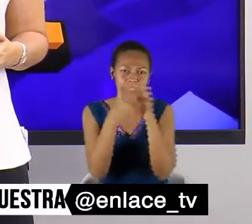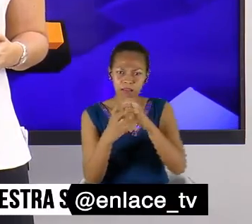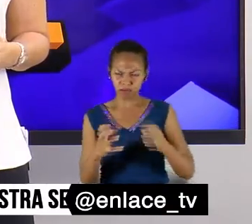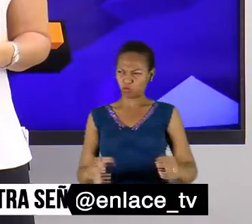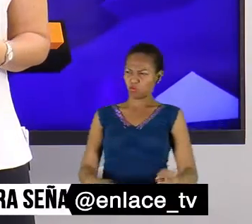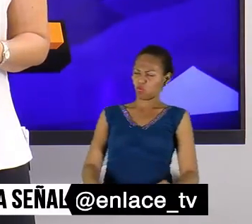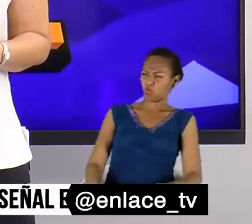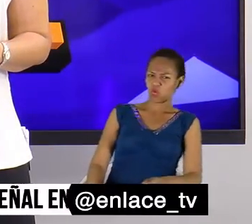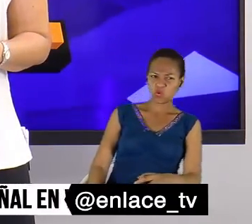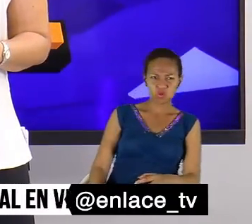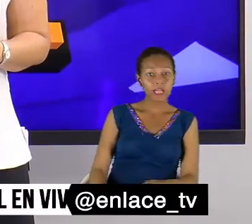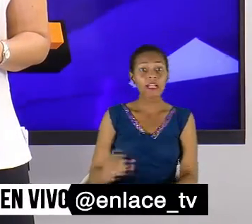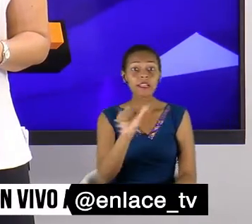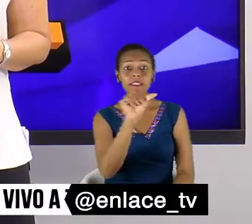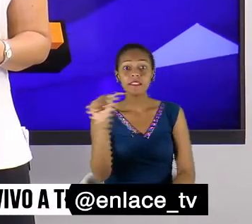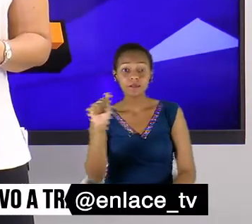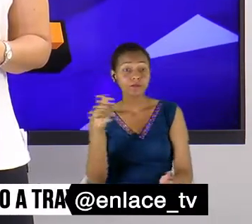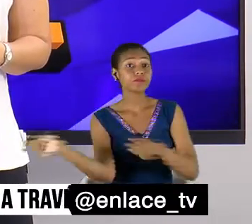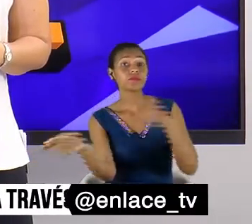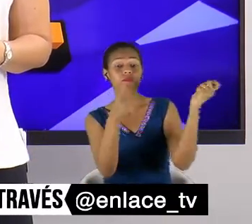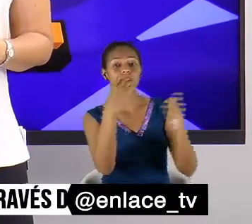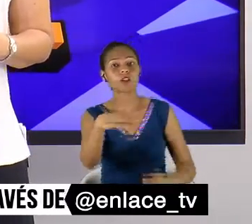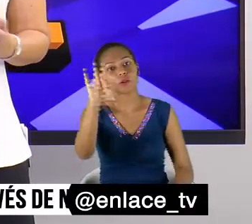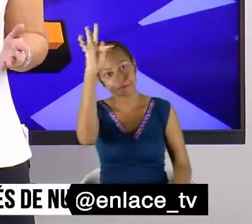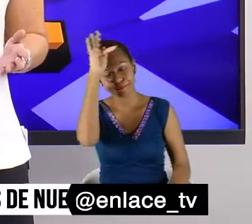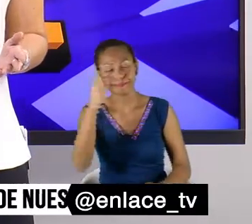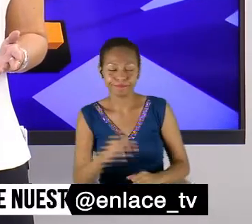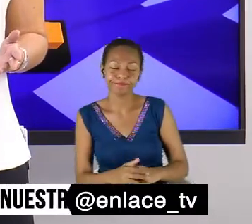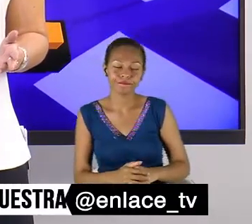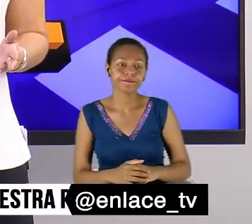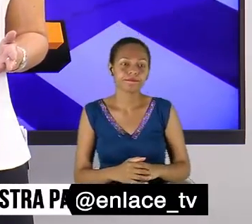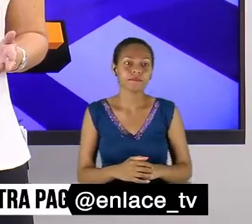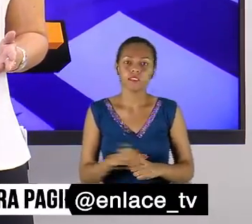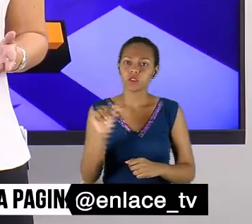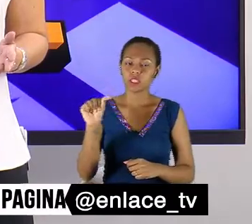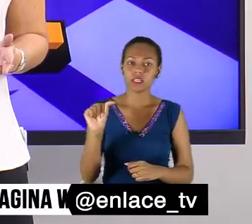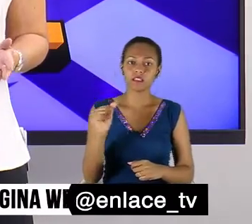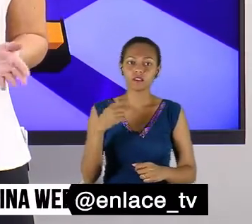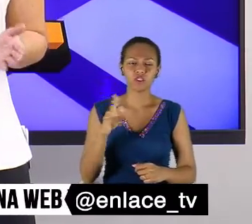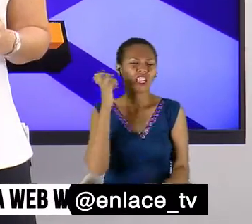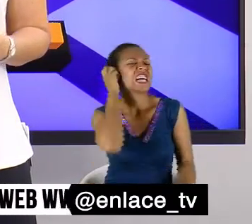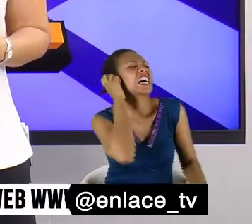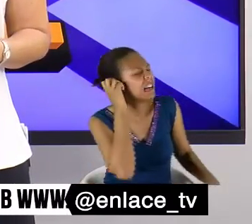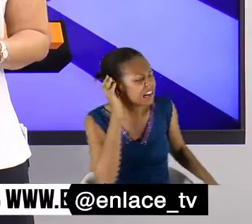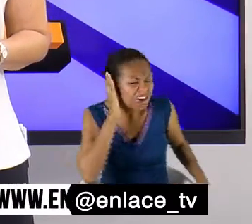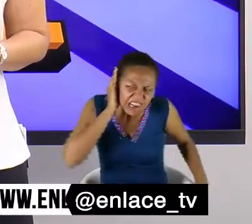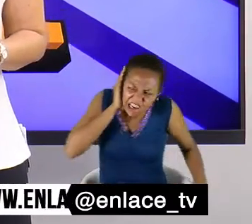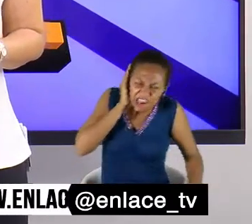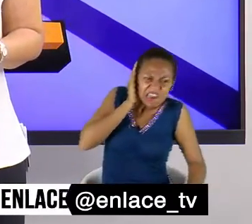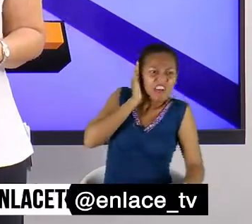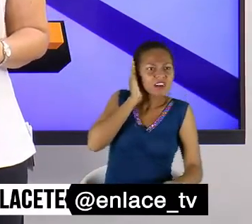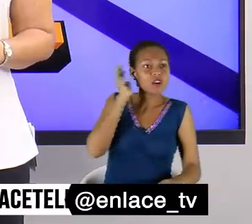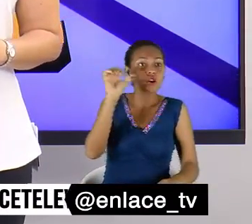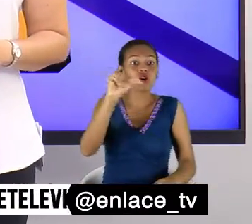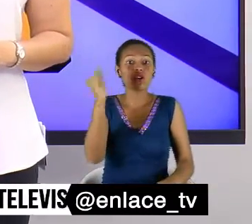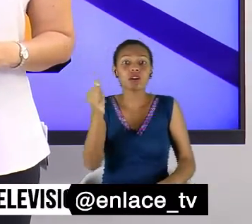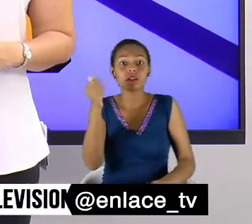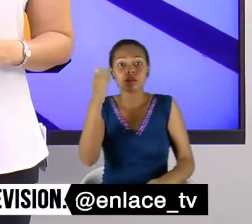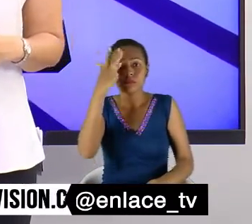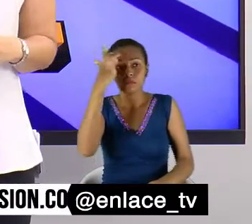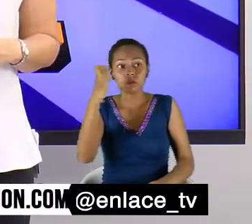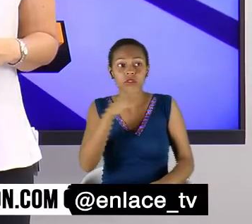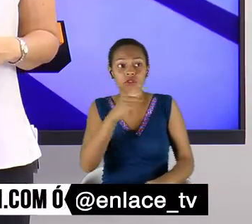tuvieron que ser remitidas al Hospital Regional del Magdalena Medio, una por heridas en una de sus orejas y otra por haber perdido una de las falanges